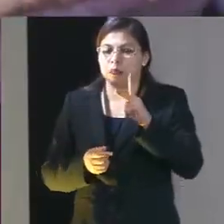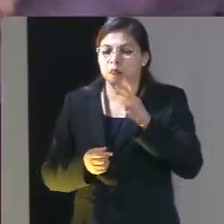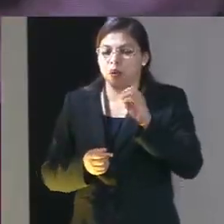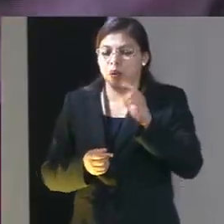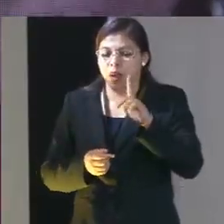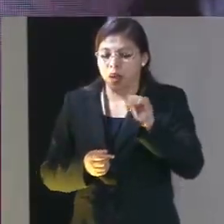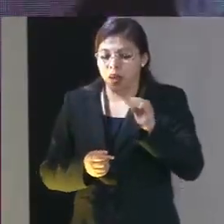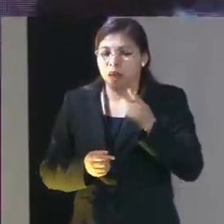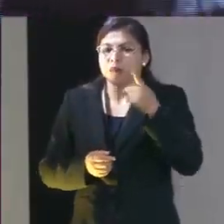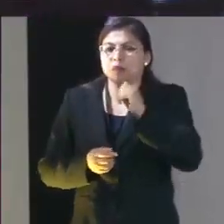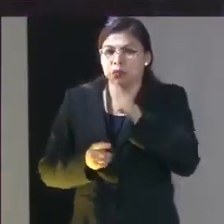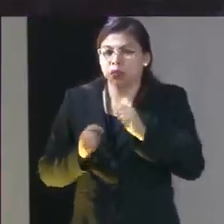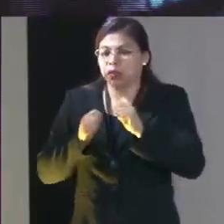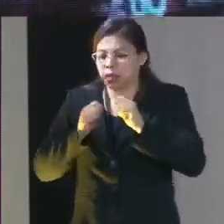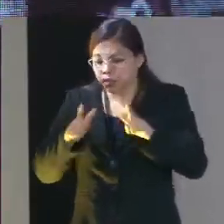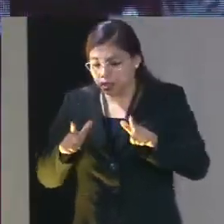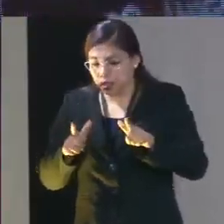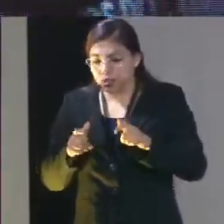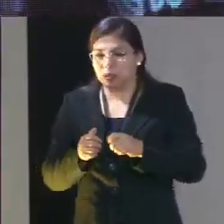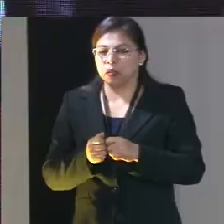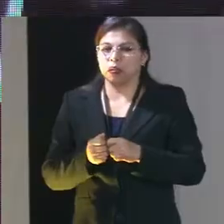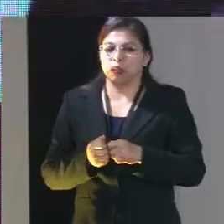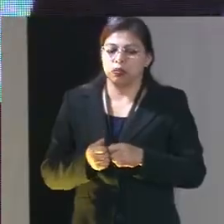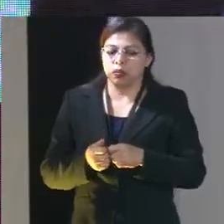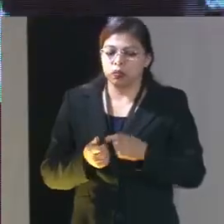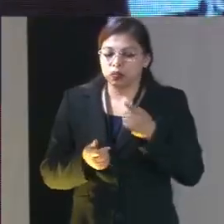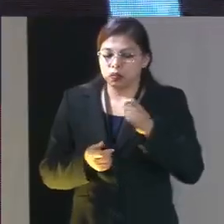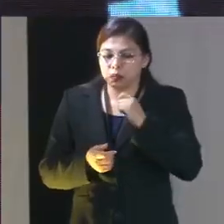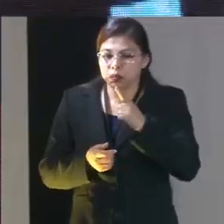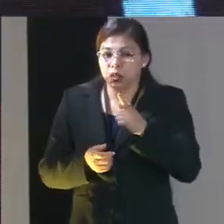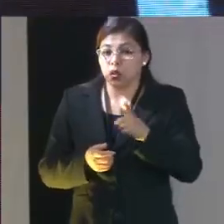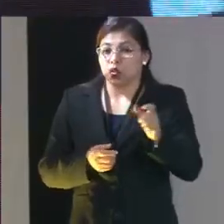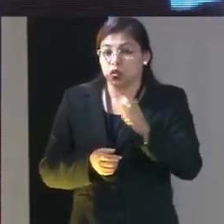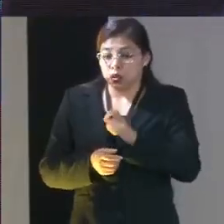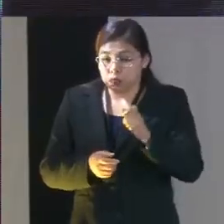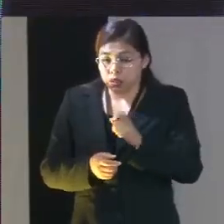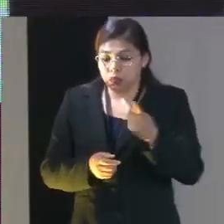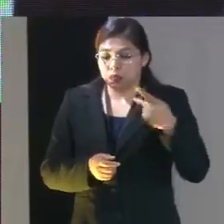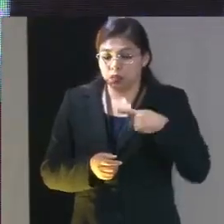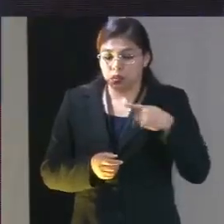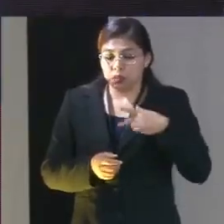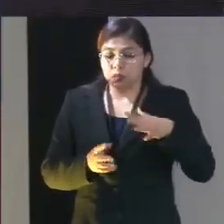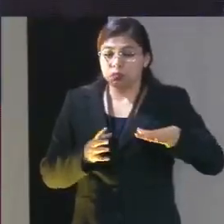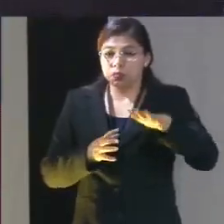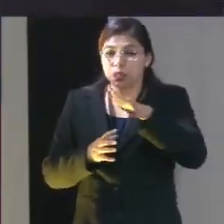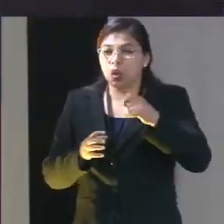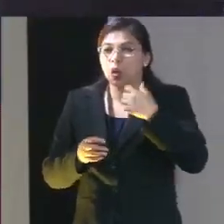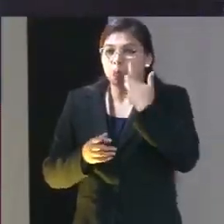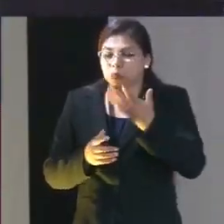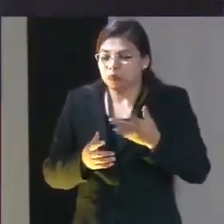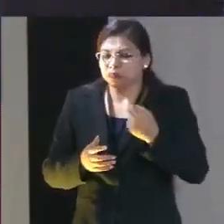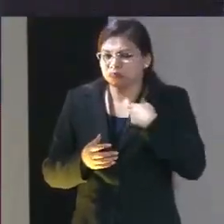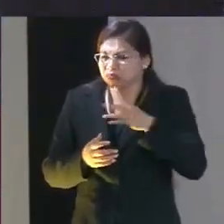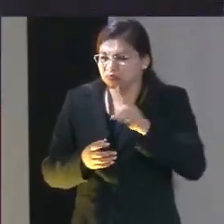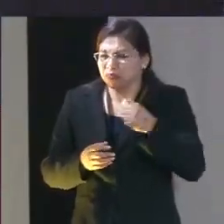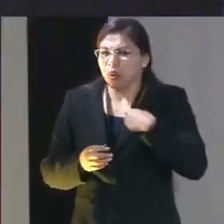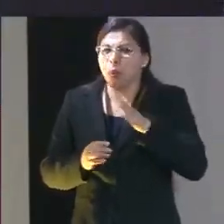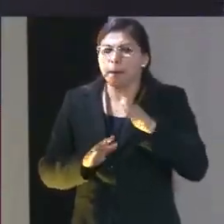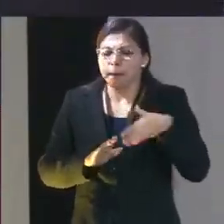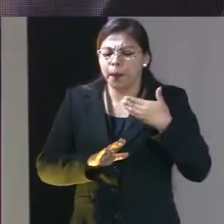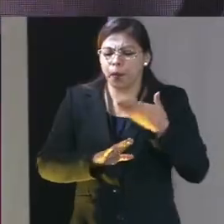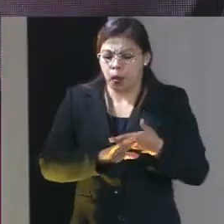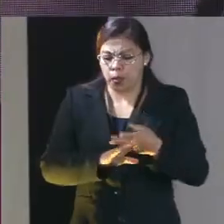el senado de Tlaxcala, los señores de Huejotzingo, los señores de Xochimilco, que se levantan contra los señores de otros